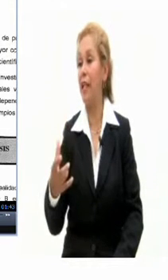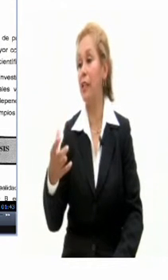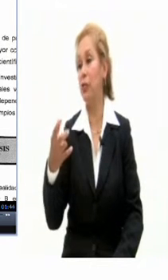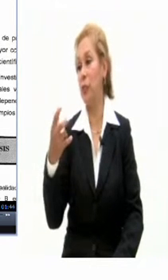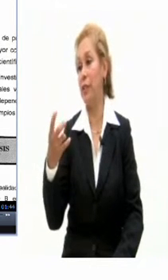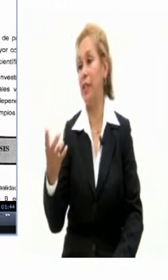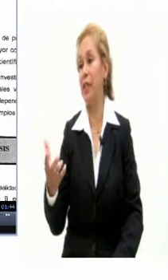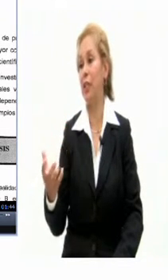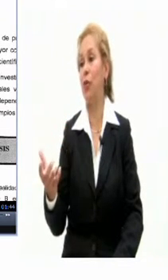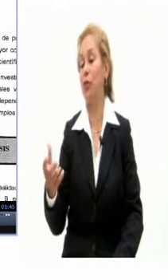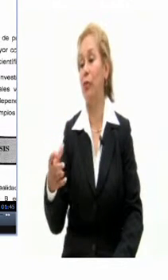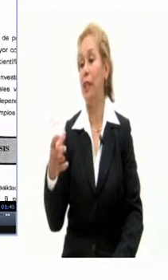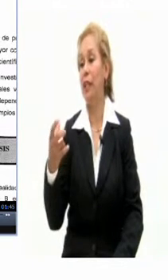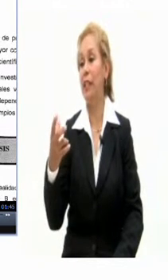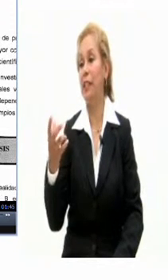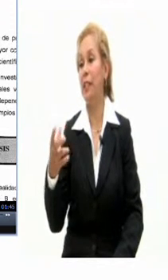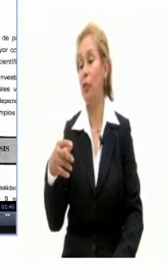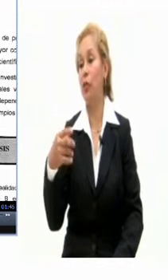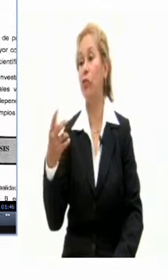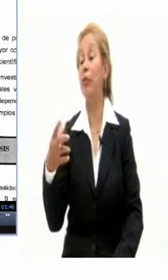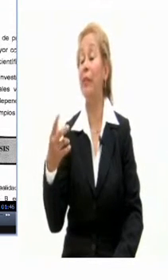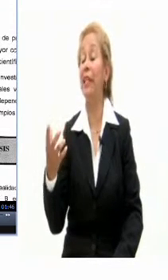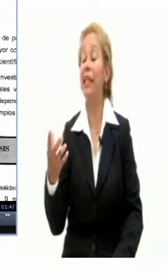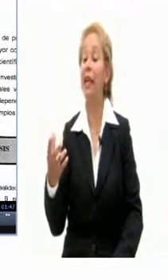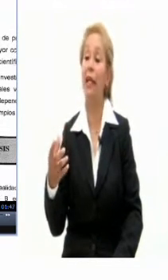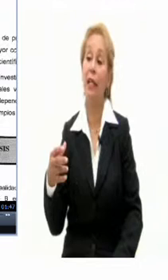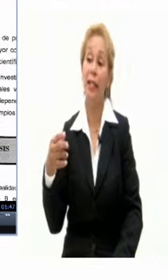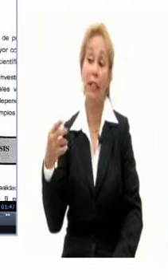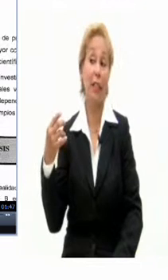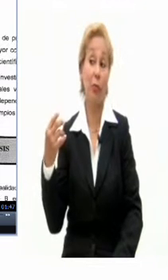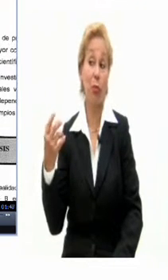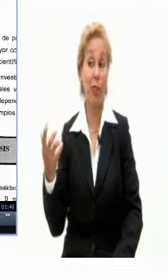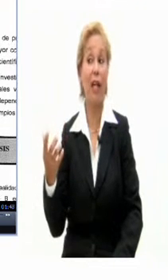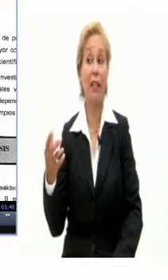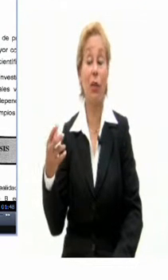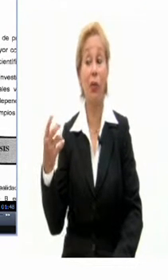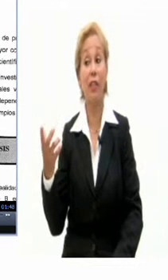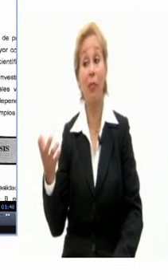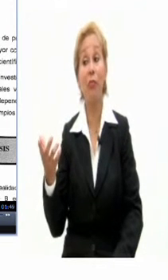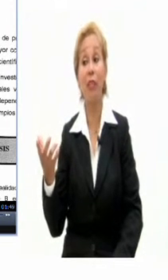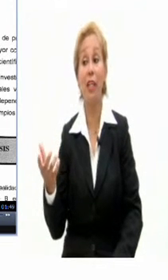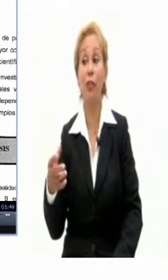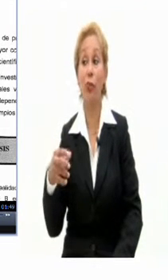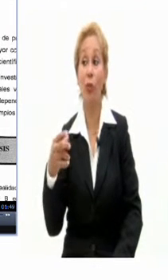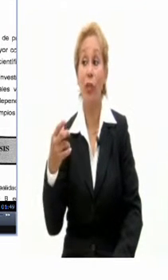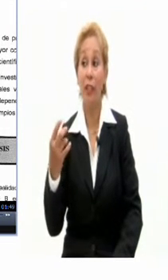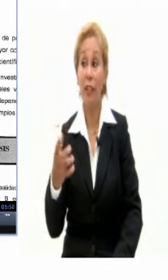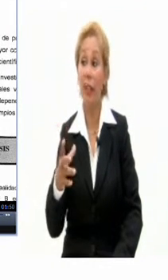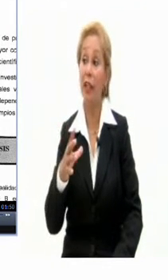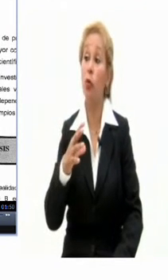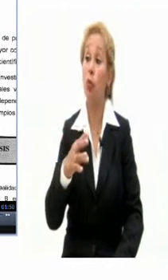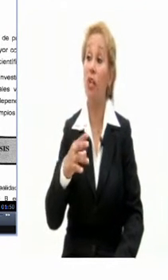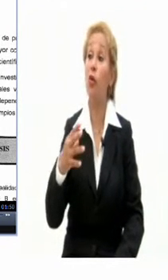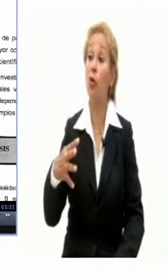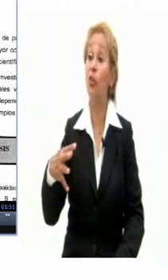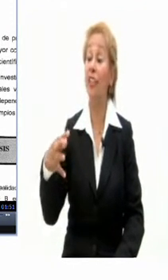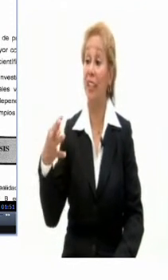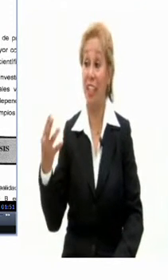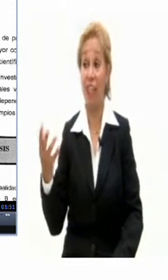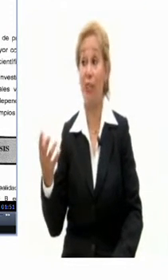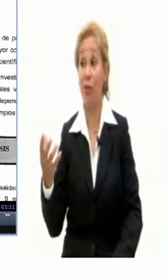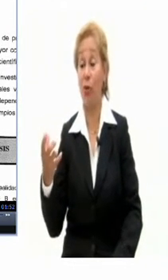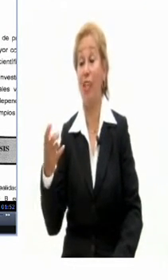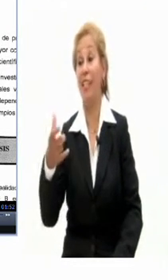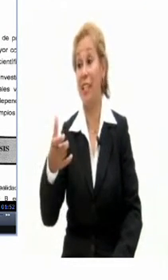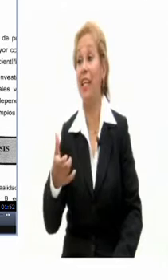columna vertebral de su investigación. Es decir, ¿no? Es una manera de demostrar que lo que estamos haciendo tiene un